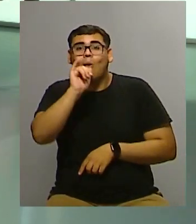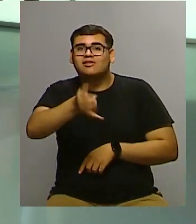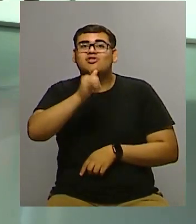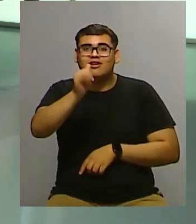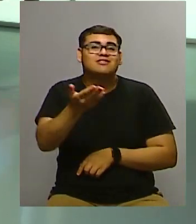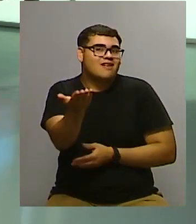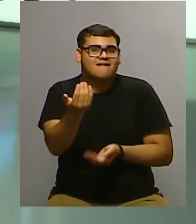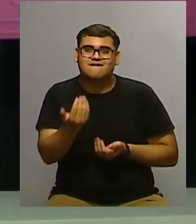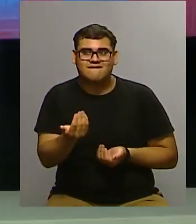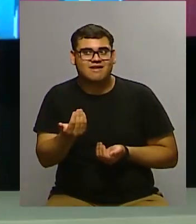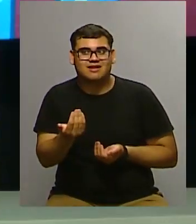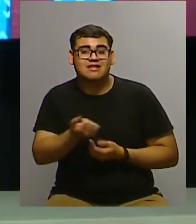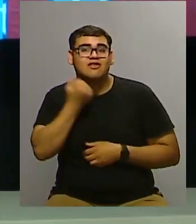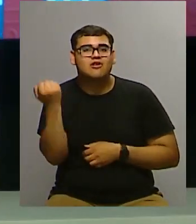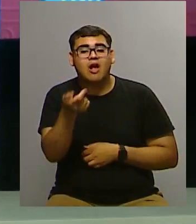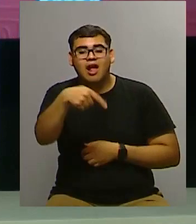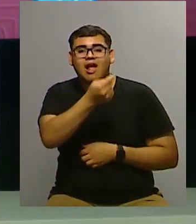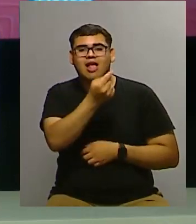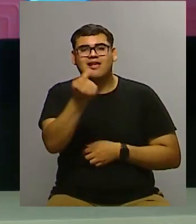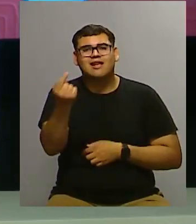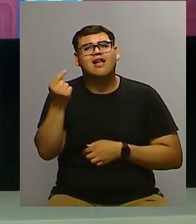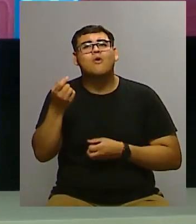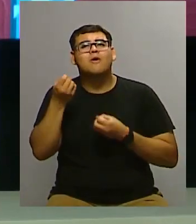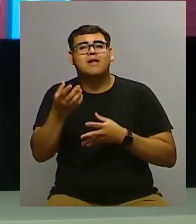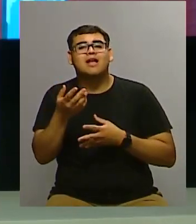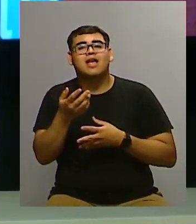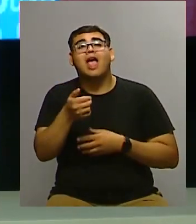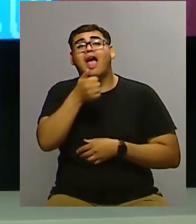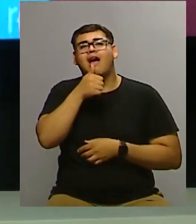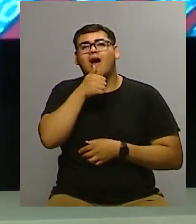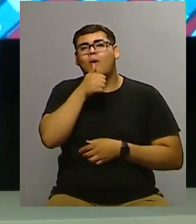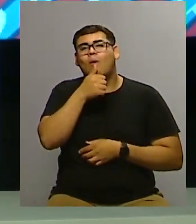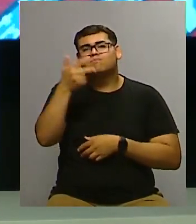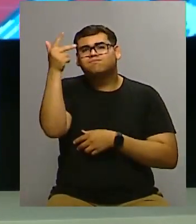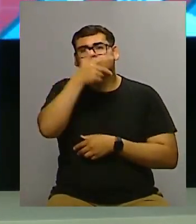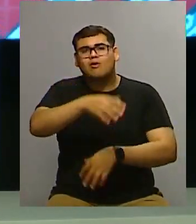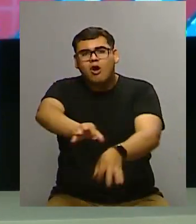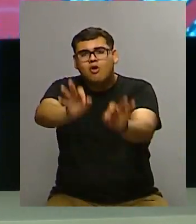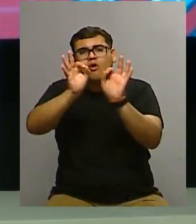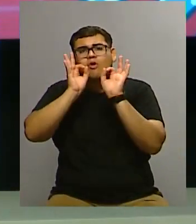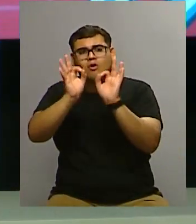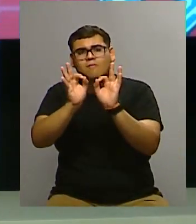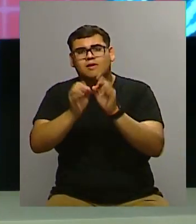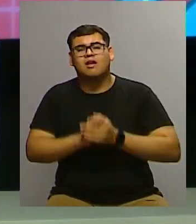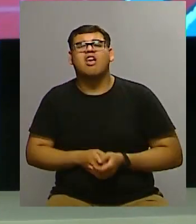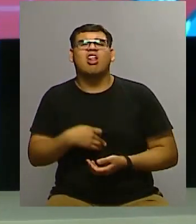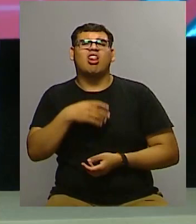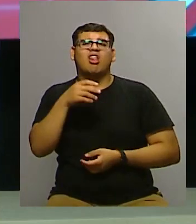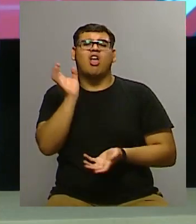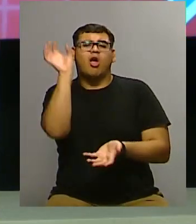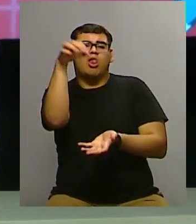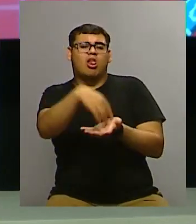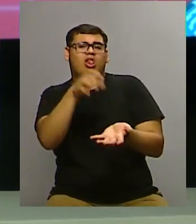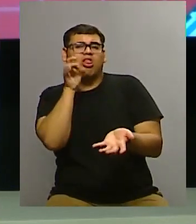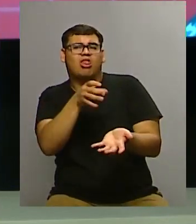desde donde está cada uno tiene que hacer el esfuerzo para mejorar el uso eficiente del agua. No es que esté haciendo una crítica al Departamento